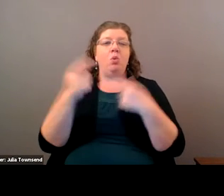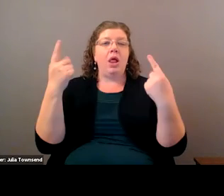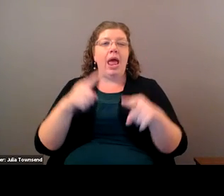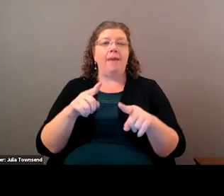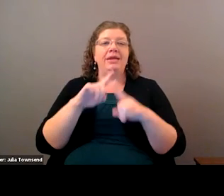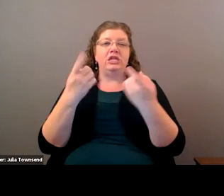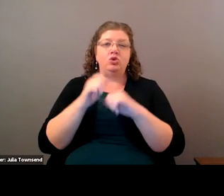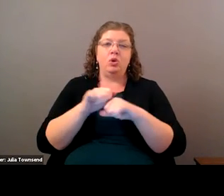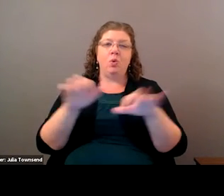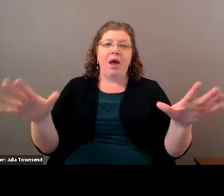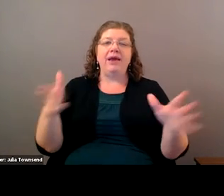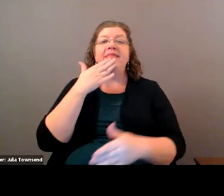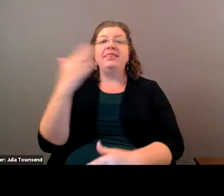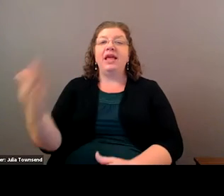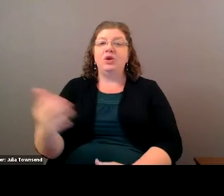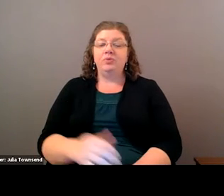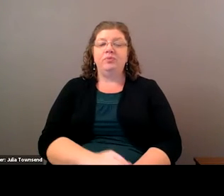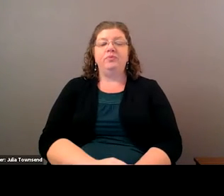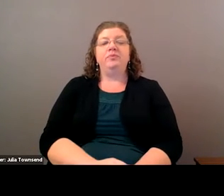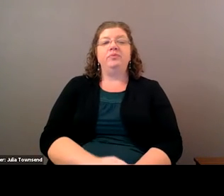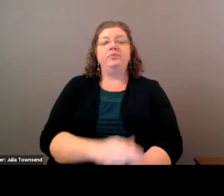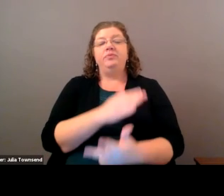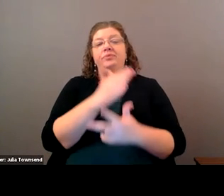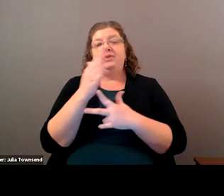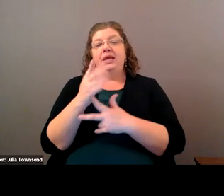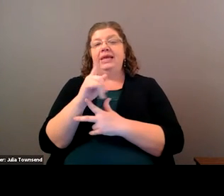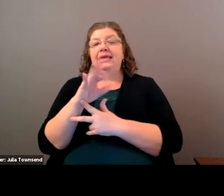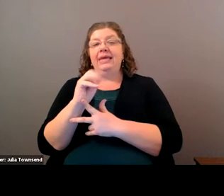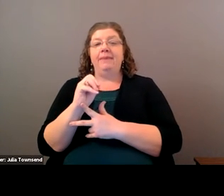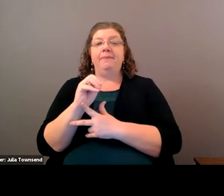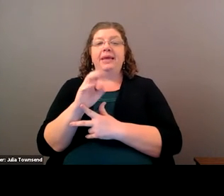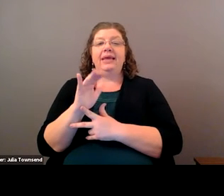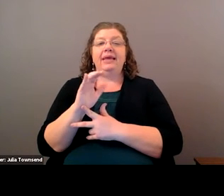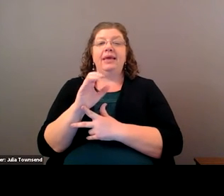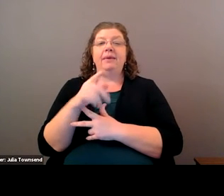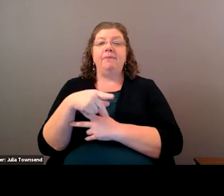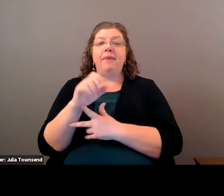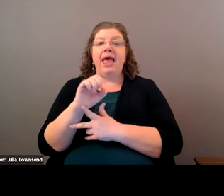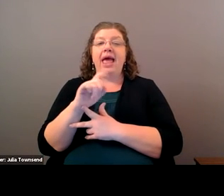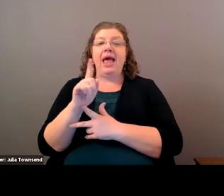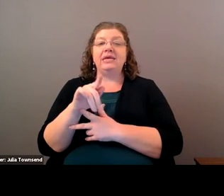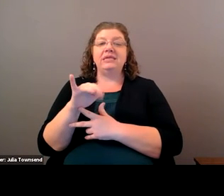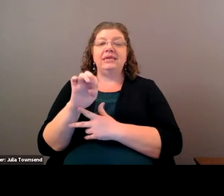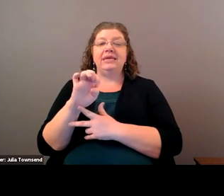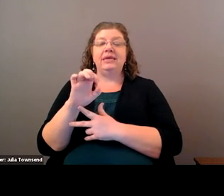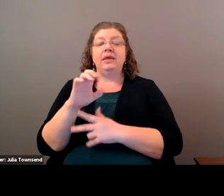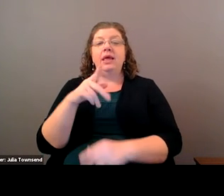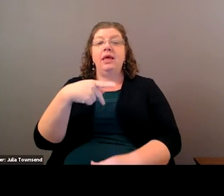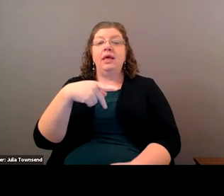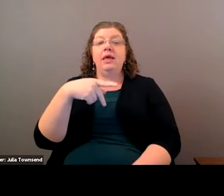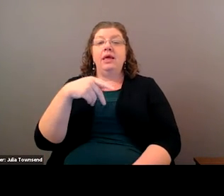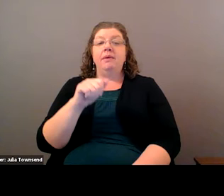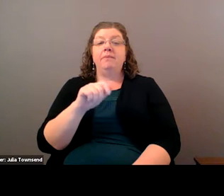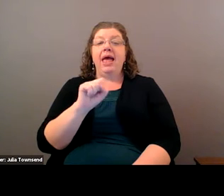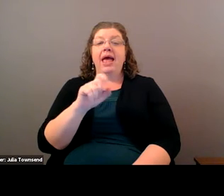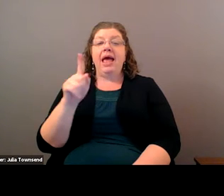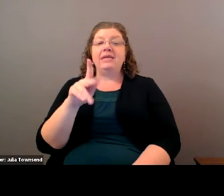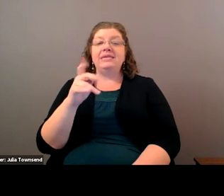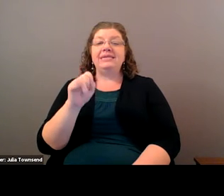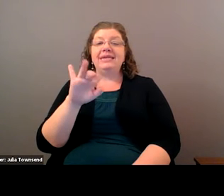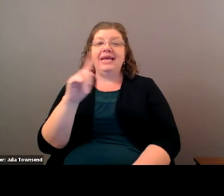espero ver en el futuro que el distrito ofrezca aún más capacitaciones como estas. Y ahora tenemos a Kim Paske.